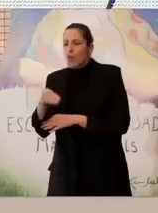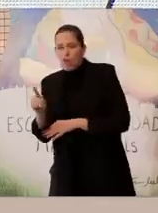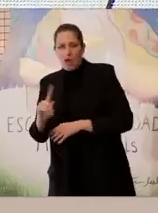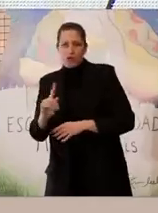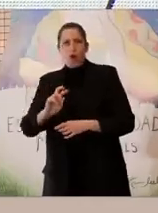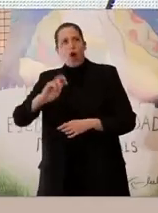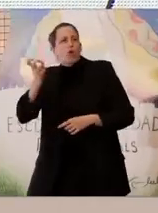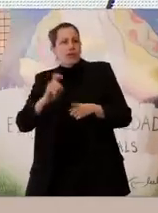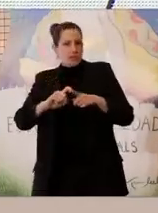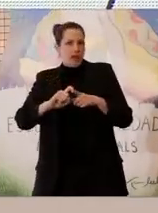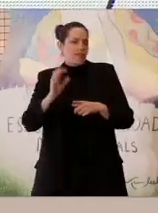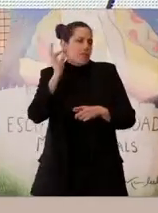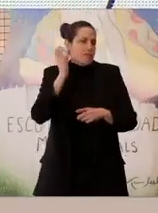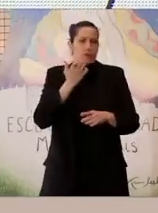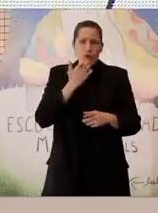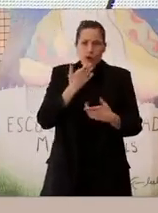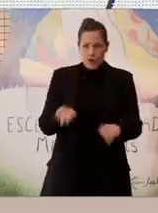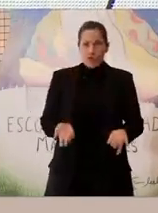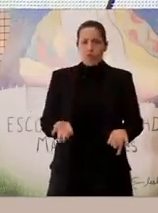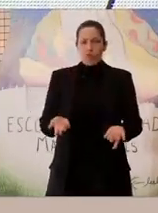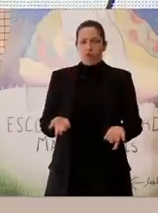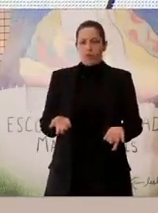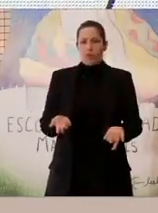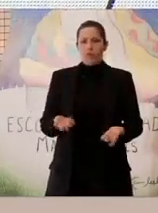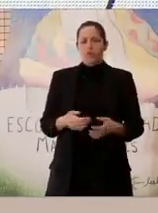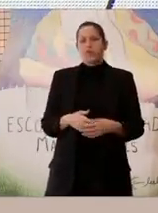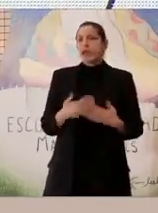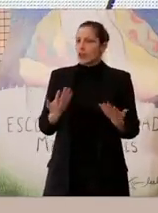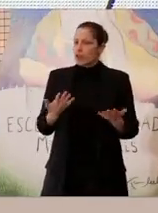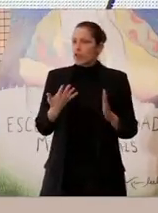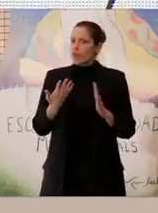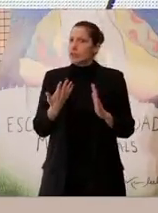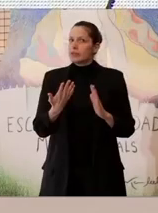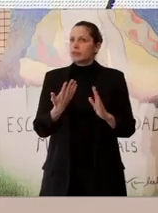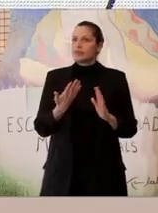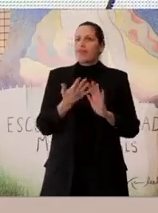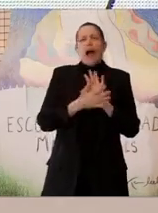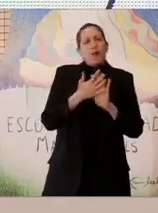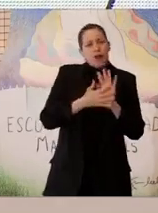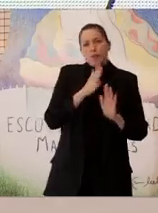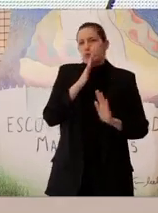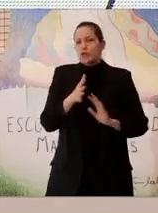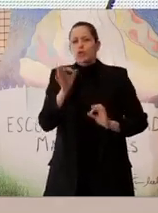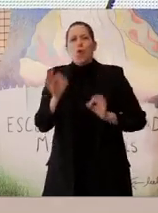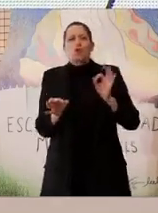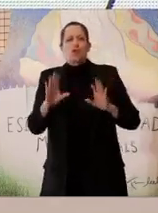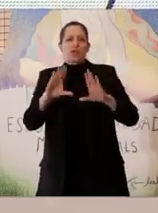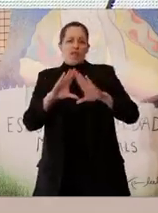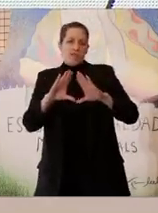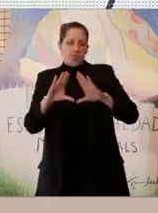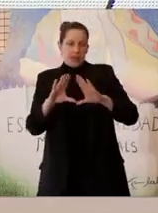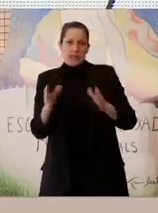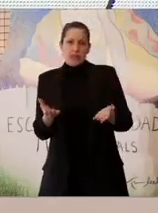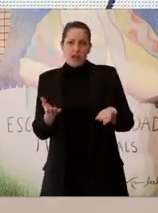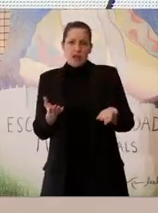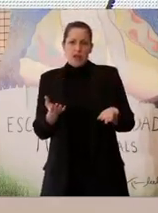muy importantes a la hora de ejercer funciones como es la justicia. Por eso hablamos tanto de justicia feminista. A mí cuando hablan de neutralidad y me dicen, es que tenemos que